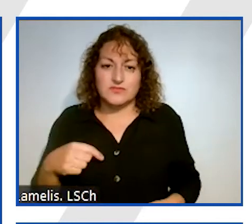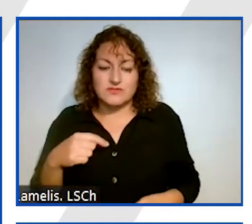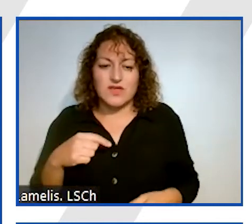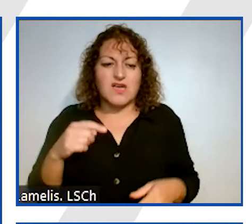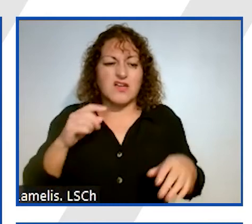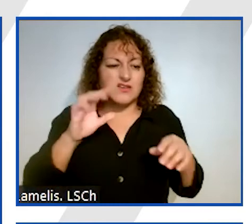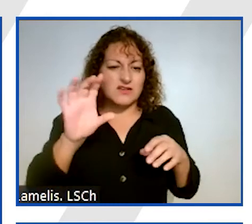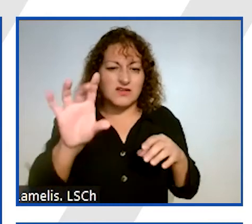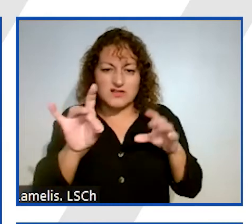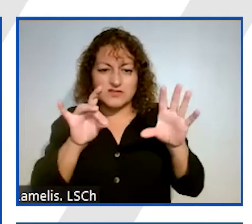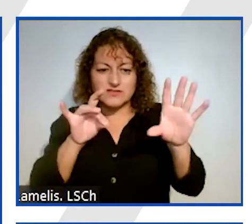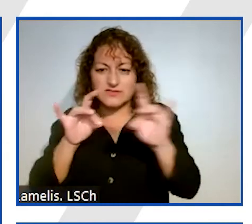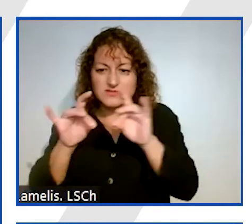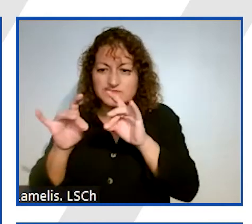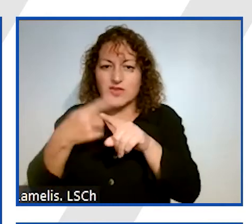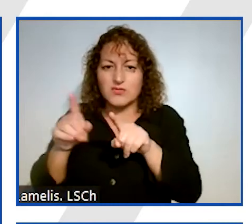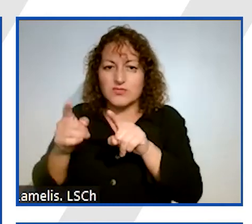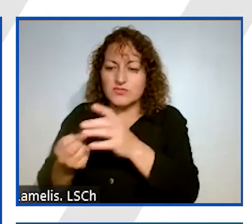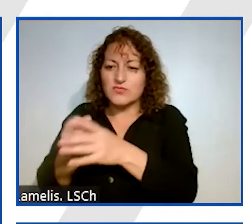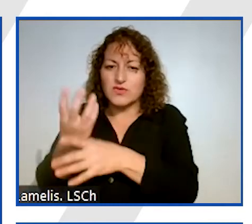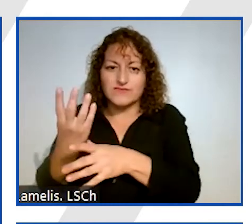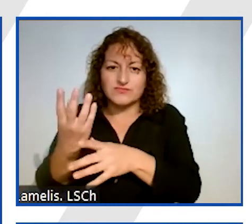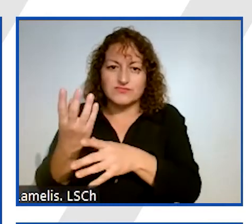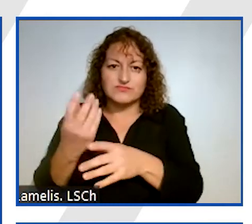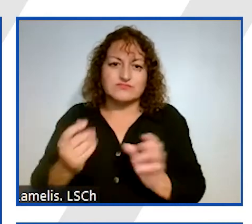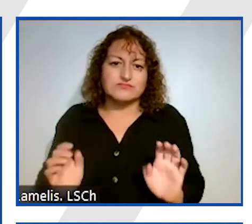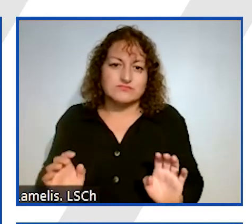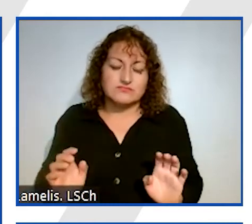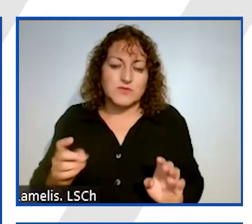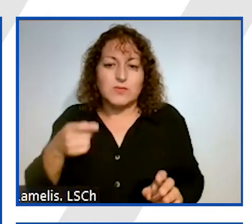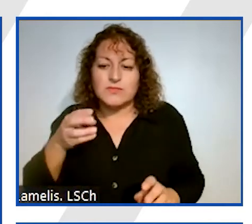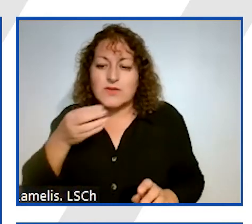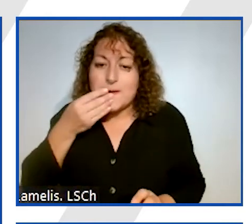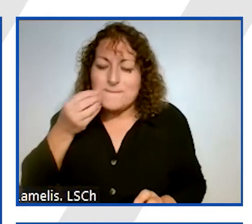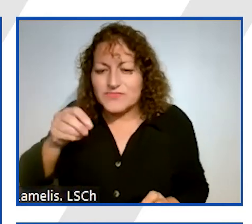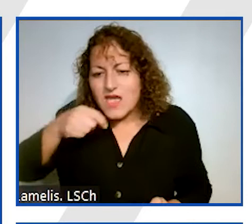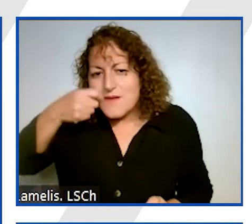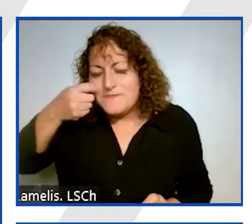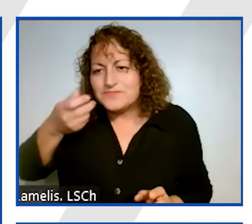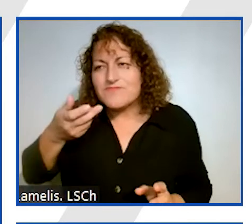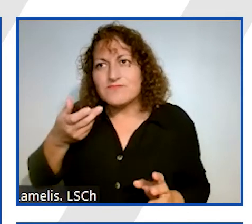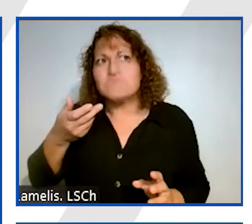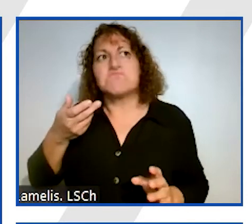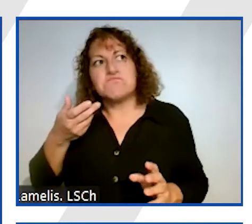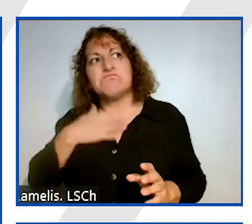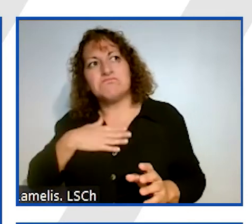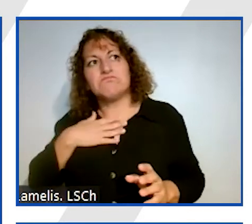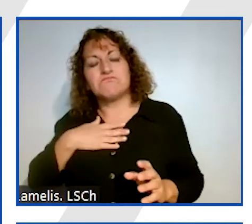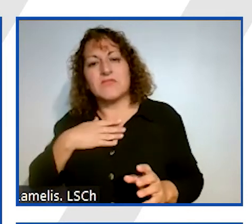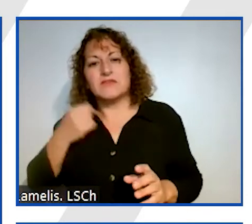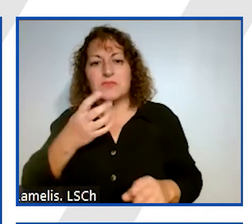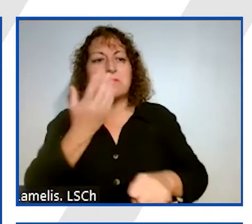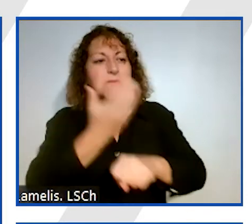selectividad hacia estas cosas nuevas que la probé, me la contaron, la voy a probar, me gustó y empiezo a demandar.